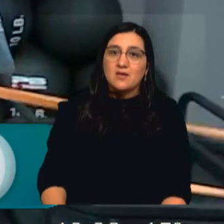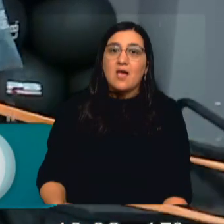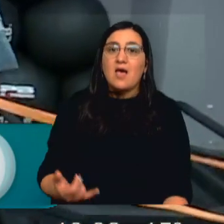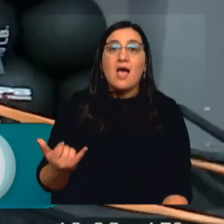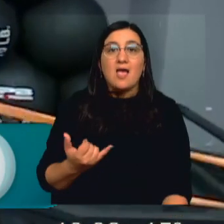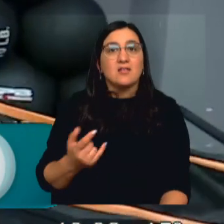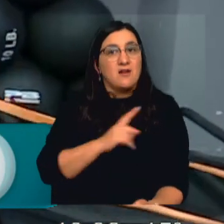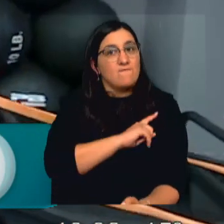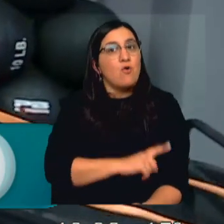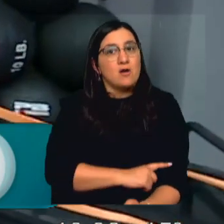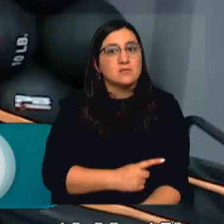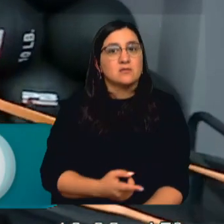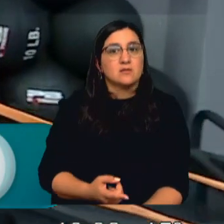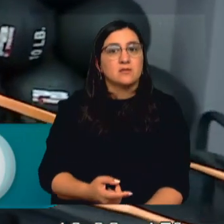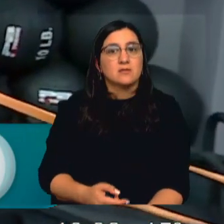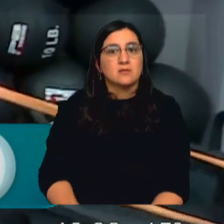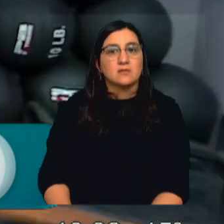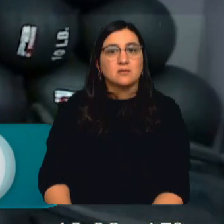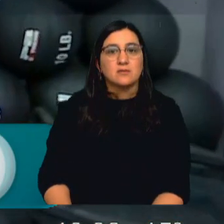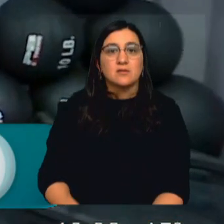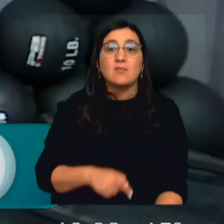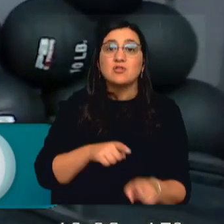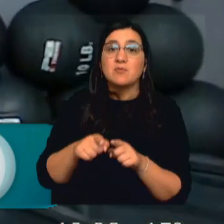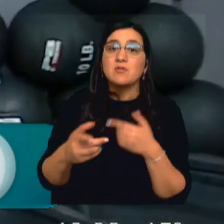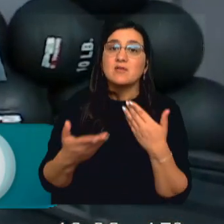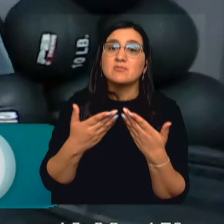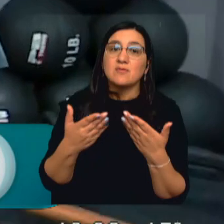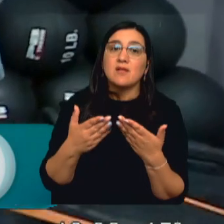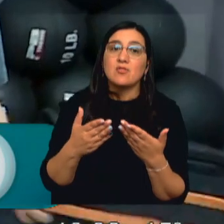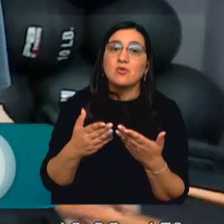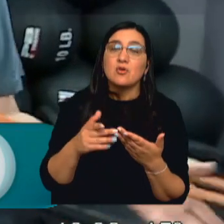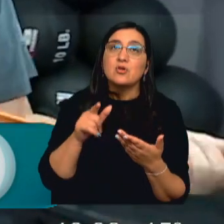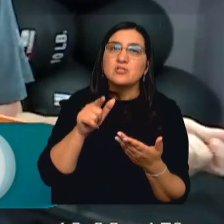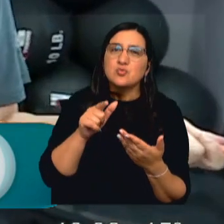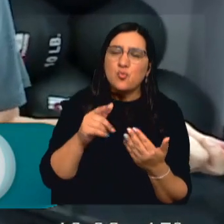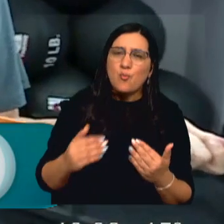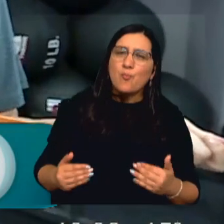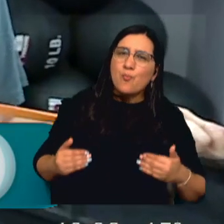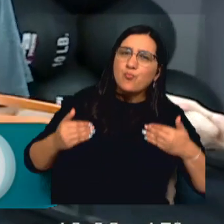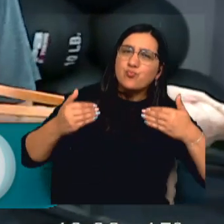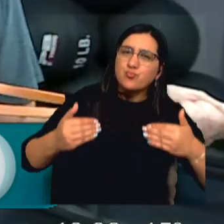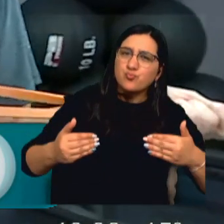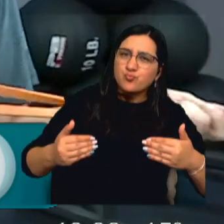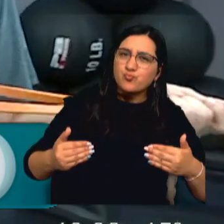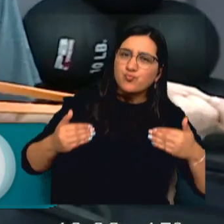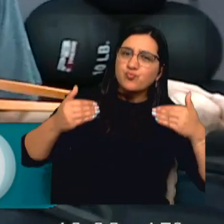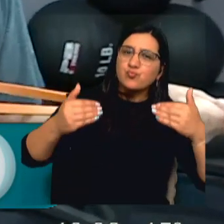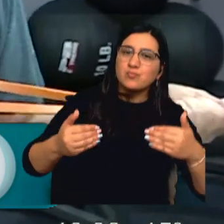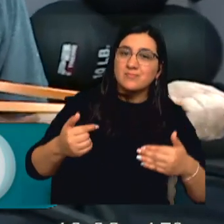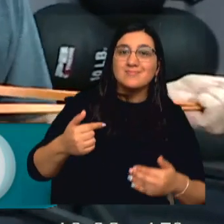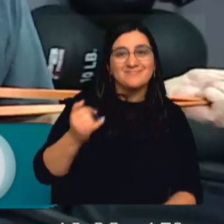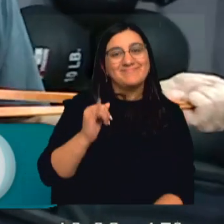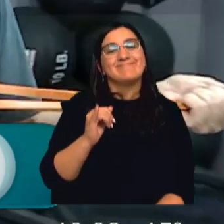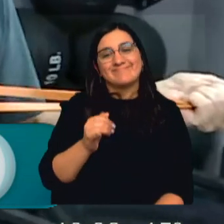fuerza. Es muy importante. ¿Sabes que hoy estamos en vivo y estamos hablando de si sos de dejar para mañana lo que podés hacer hoy? Sí. ¿Sí